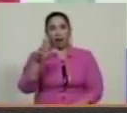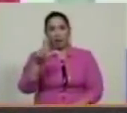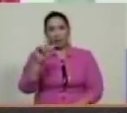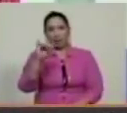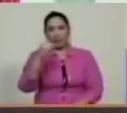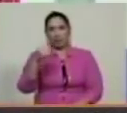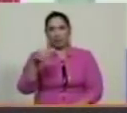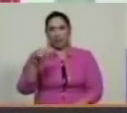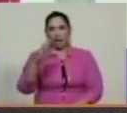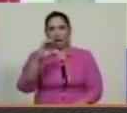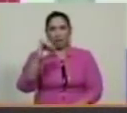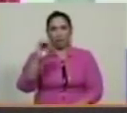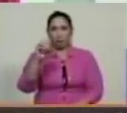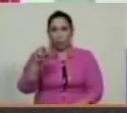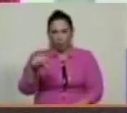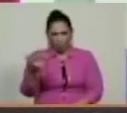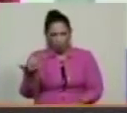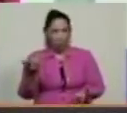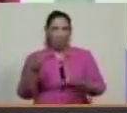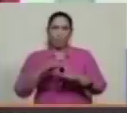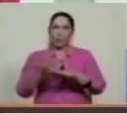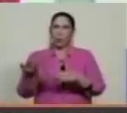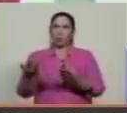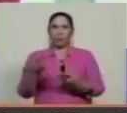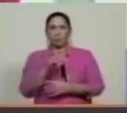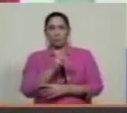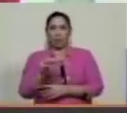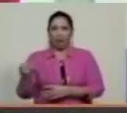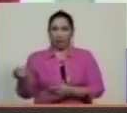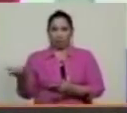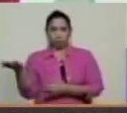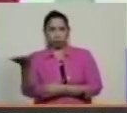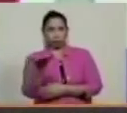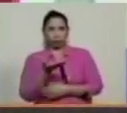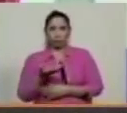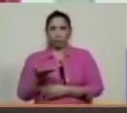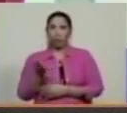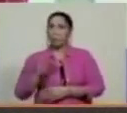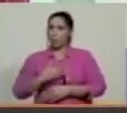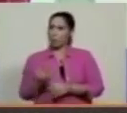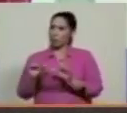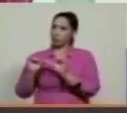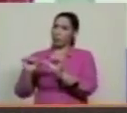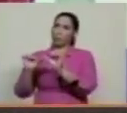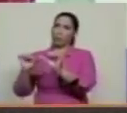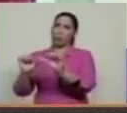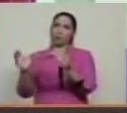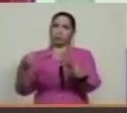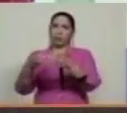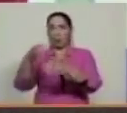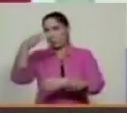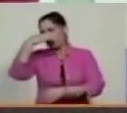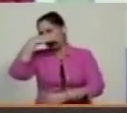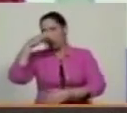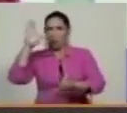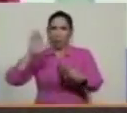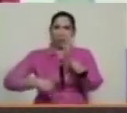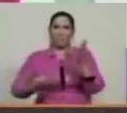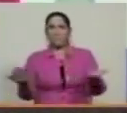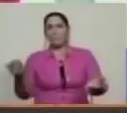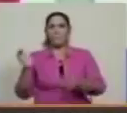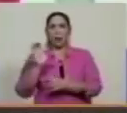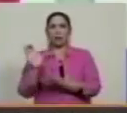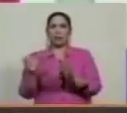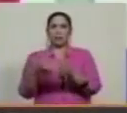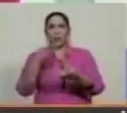De plata. ¿Por qué? Porque eso podía mantener las mafias de los partidos en toda Venezuela. ¿Quiénes fueron los que